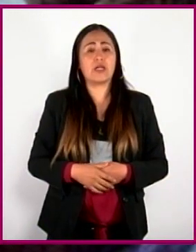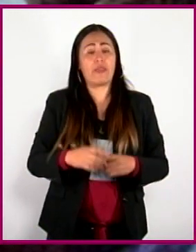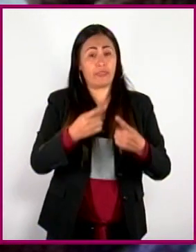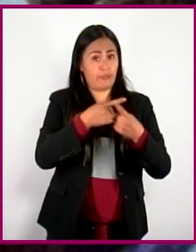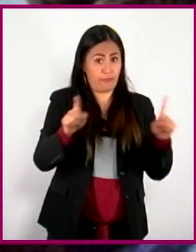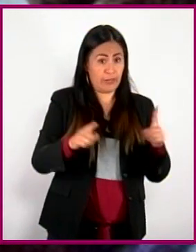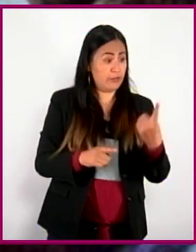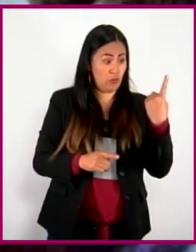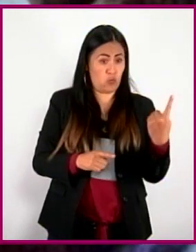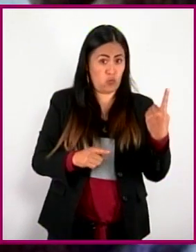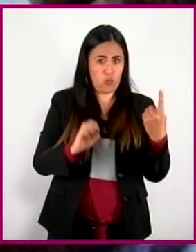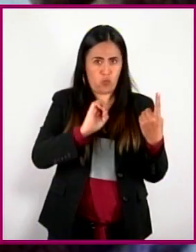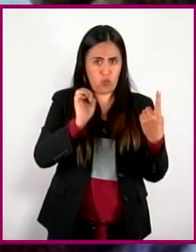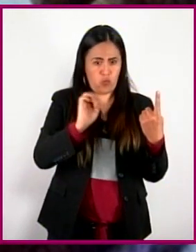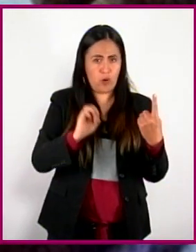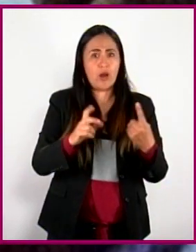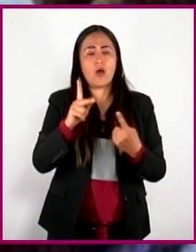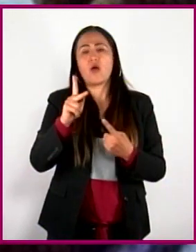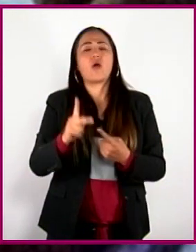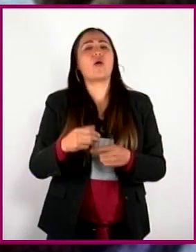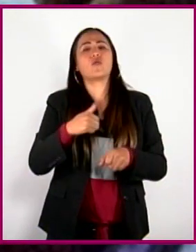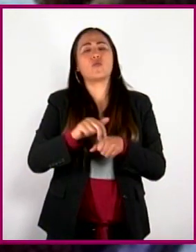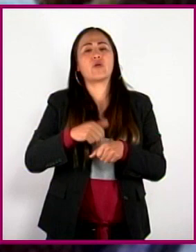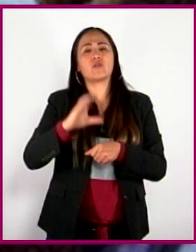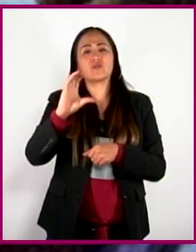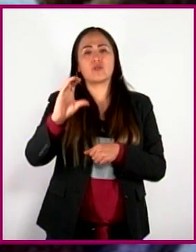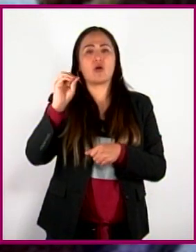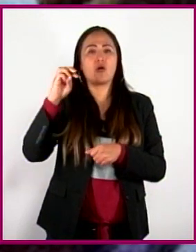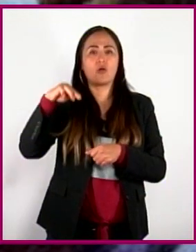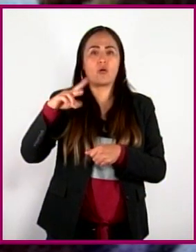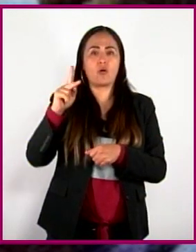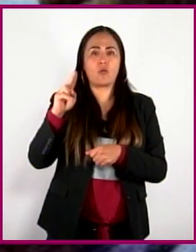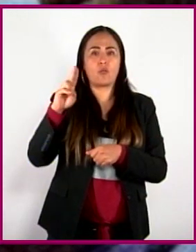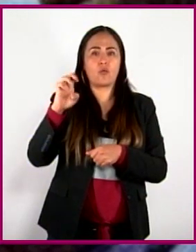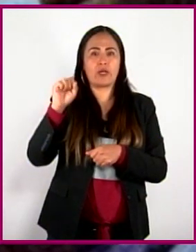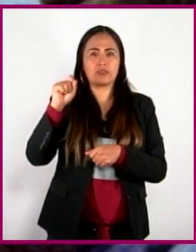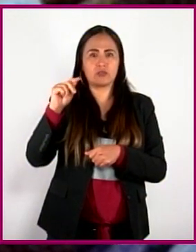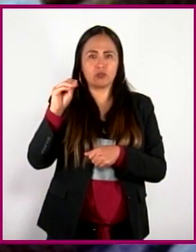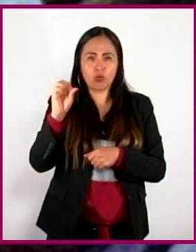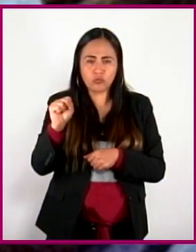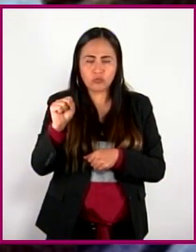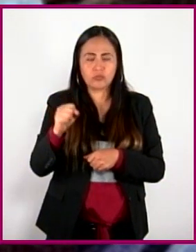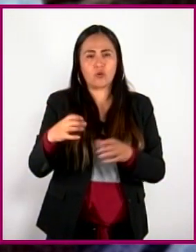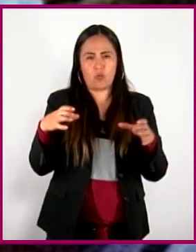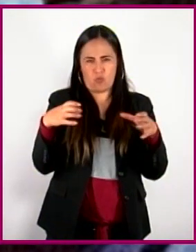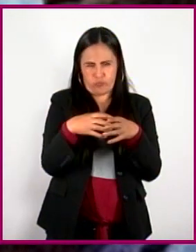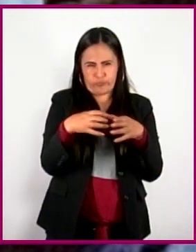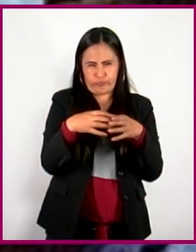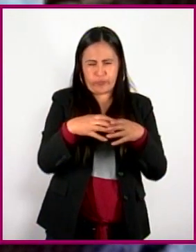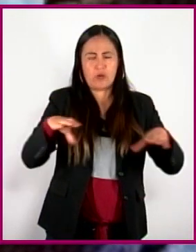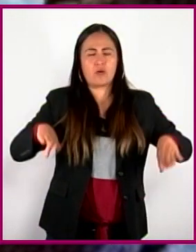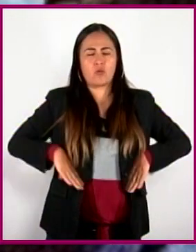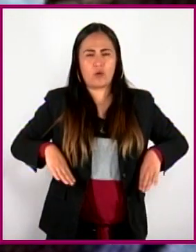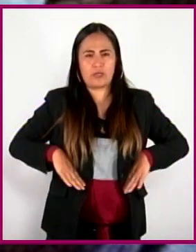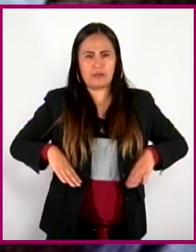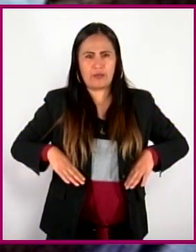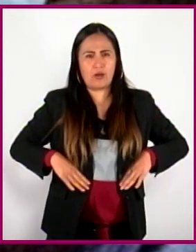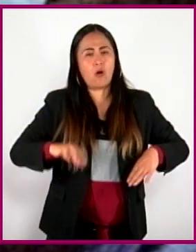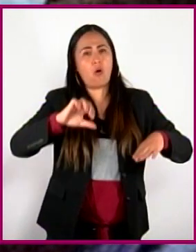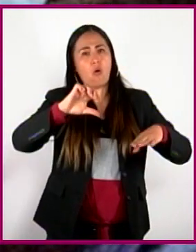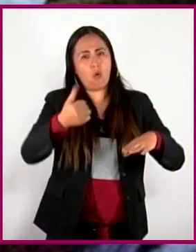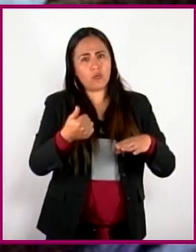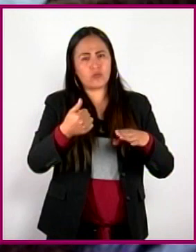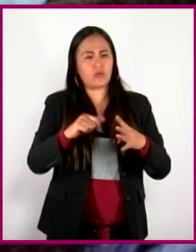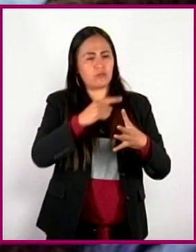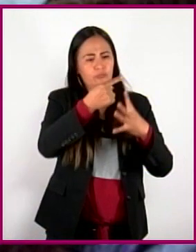que no son primos se les llama números compuestos. Una propiedad importante que cumplen es que se pueden descomponer como producto de